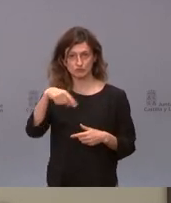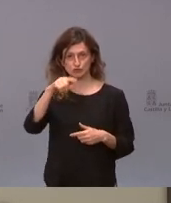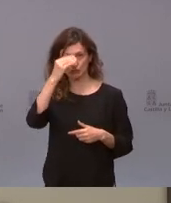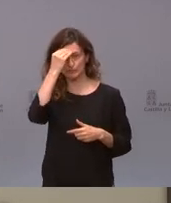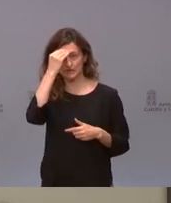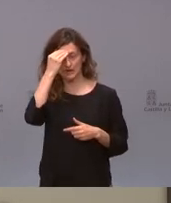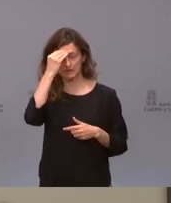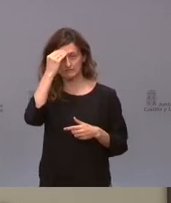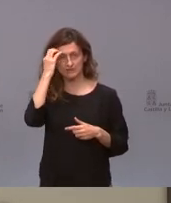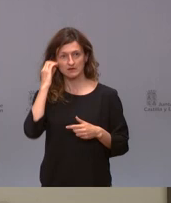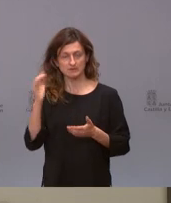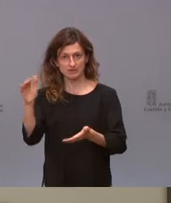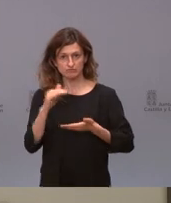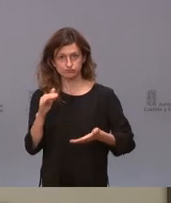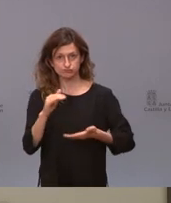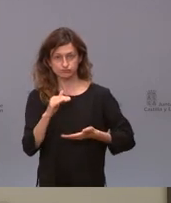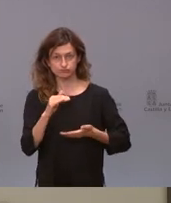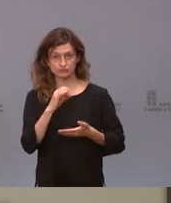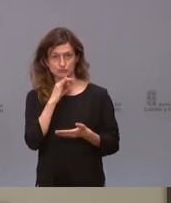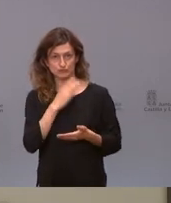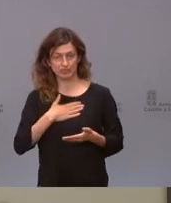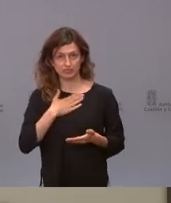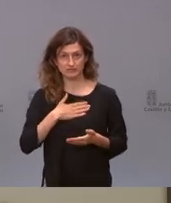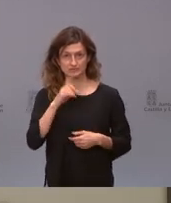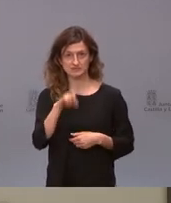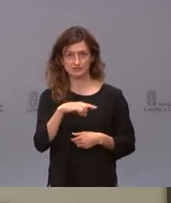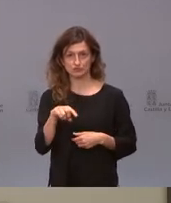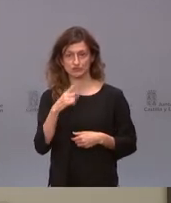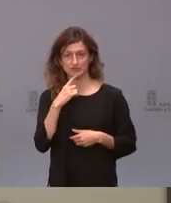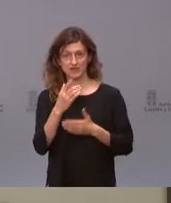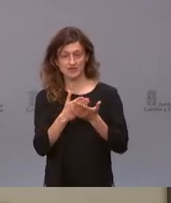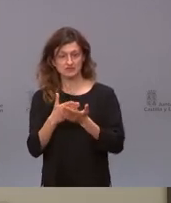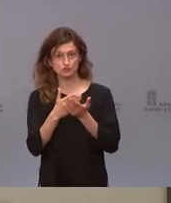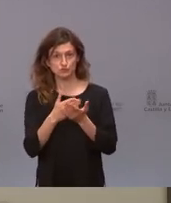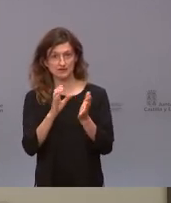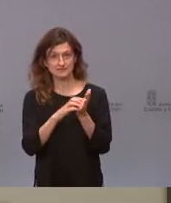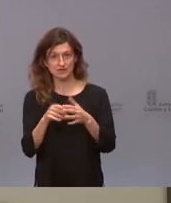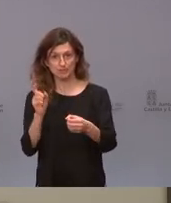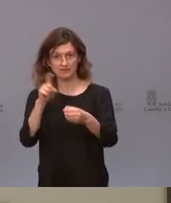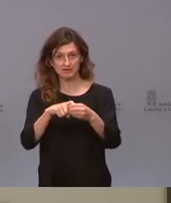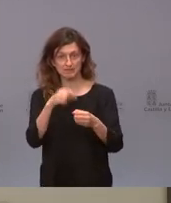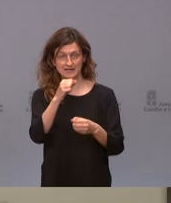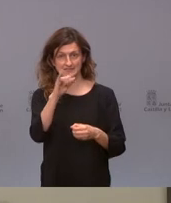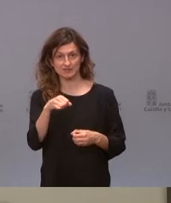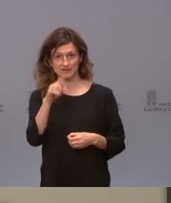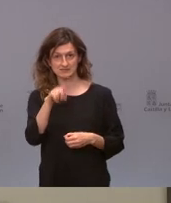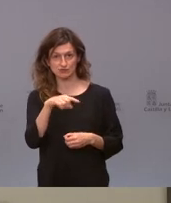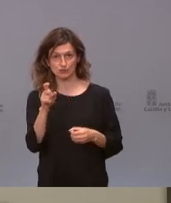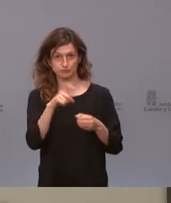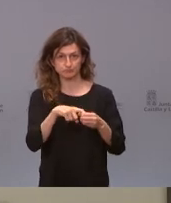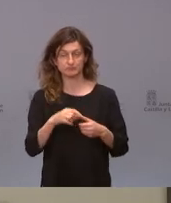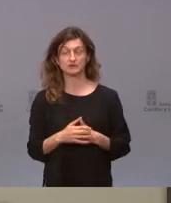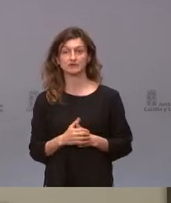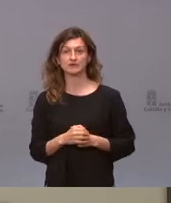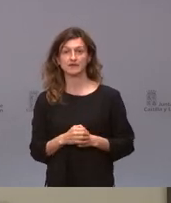mismo con el suministro de vacunas recibidas y comentaba un estudio si participa castilla-león en ese estudio de astrazéneca y en relación a